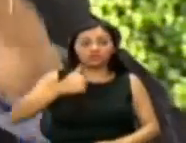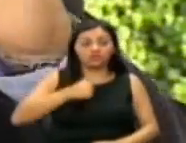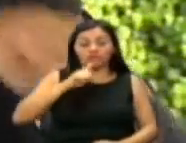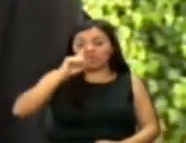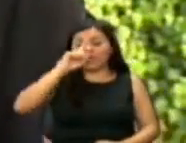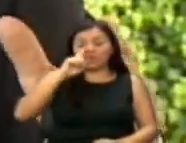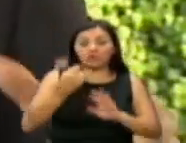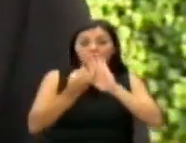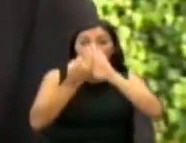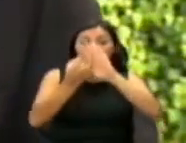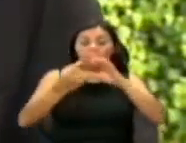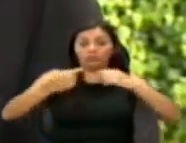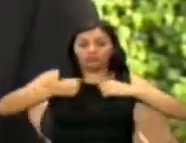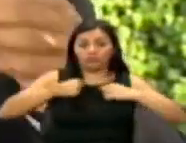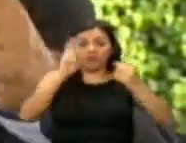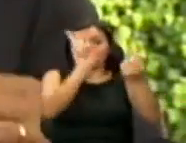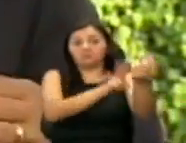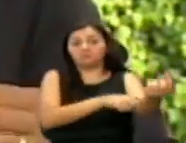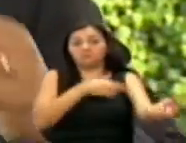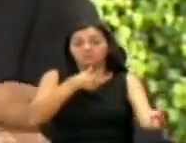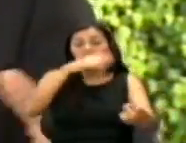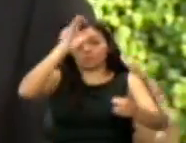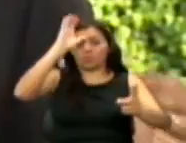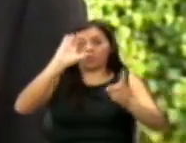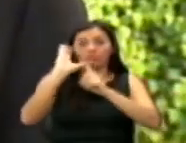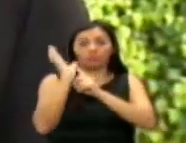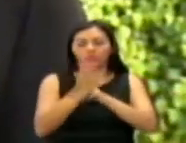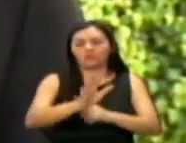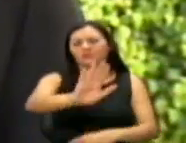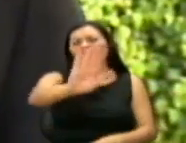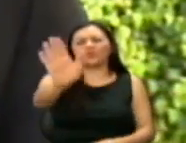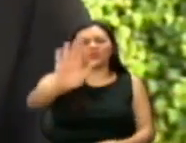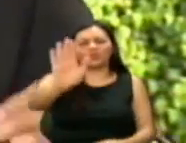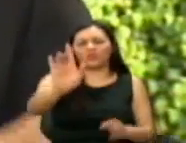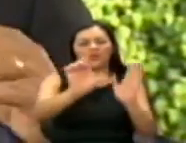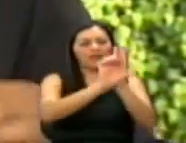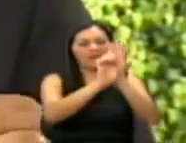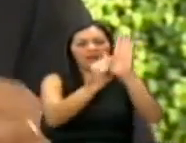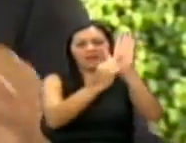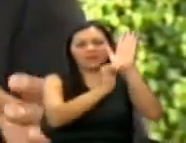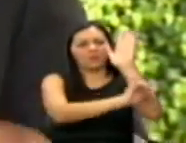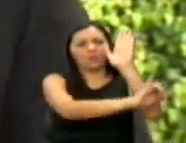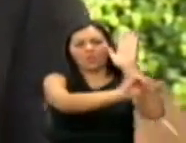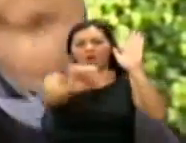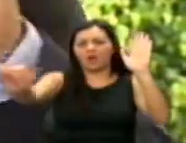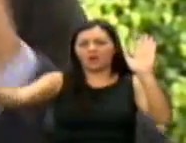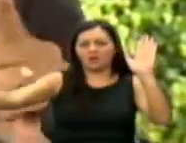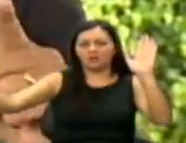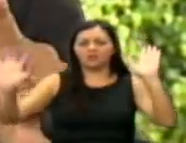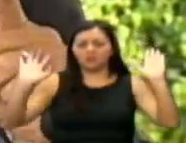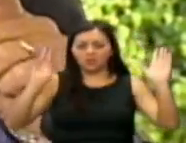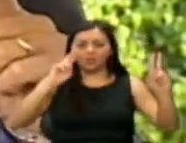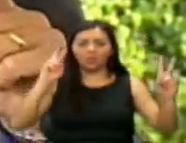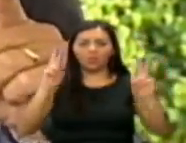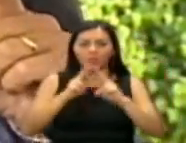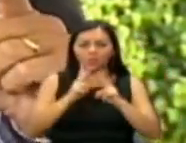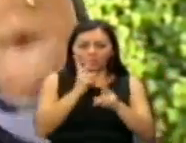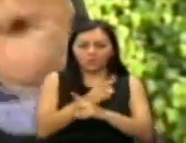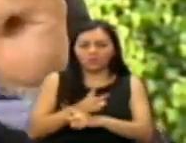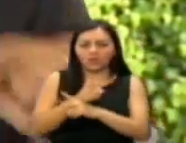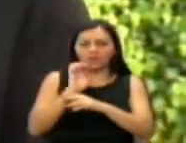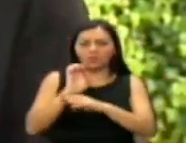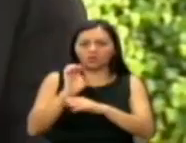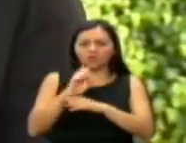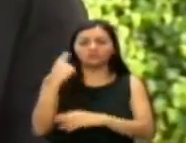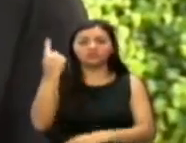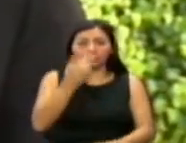ser supuestamente ancestral, etc. Nadie puede considerarse por encima de la ley. Aquí vamos a cuidar el bien común. Y todos los ecuatorianos debemos cuidarlo. No